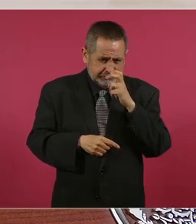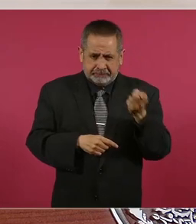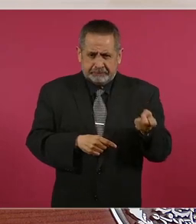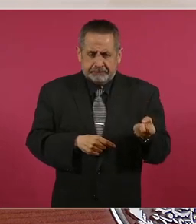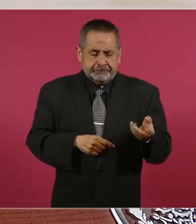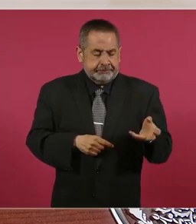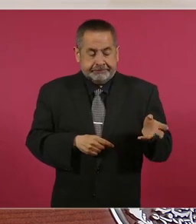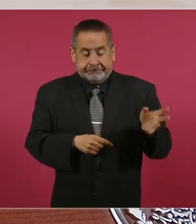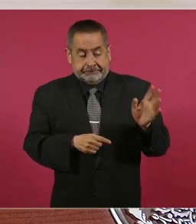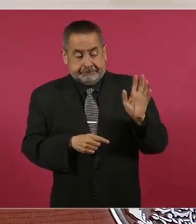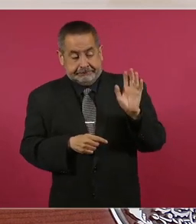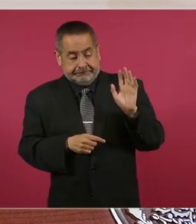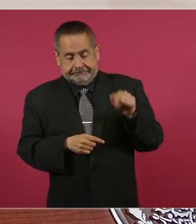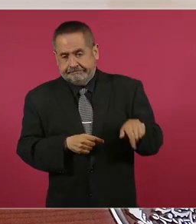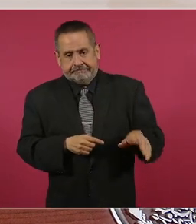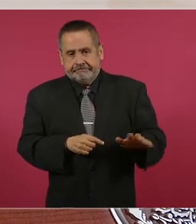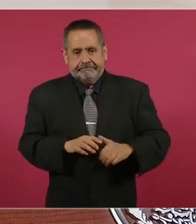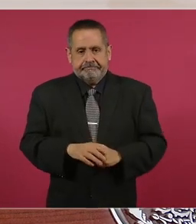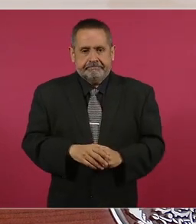son